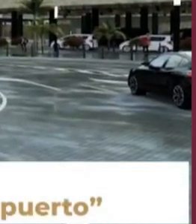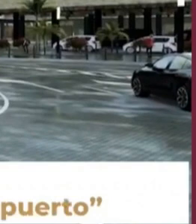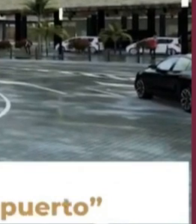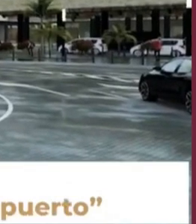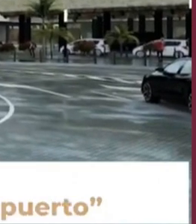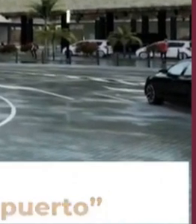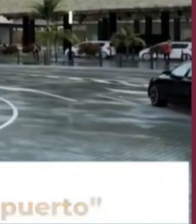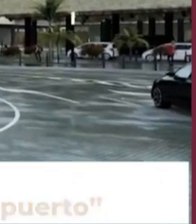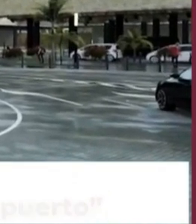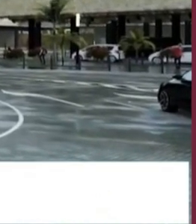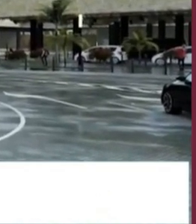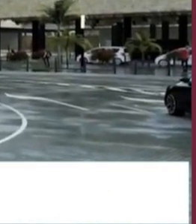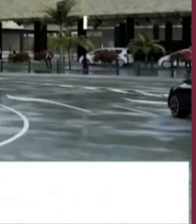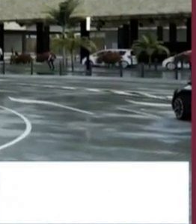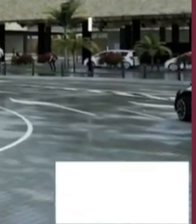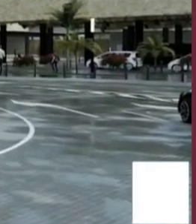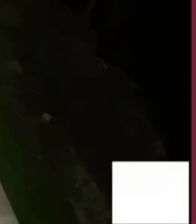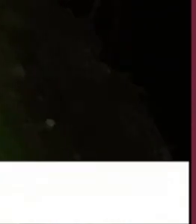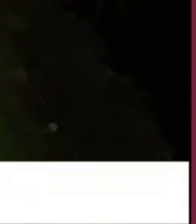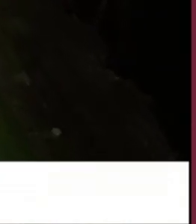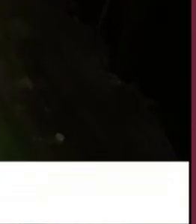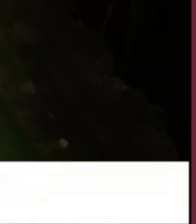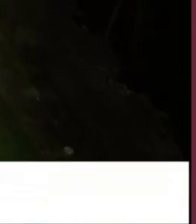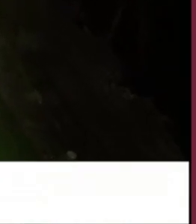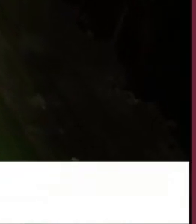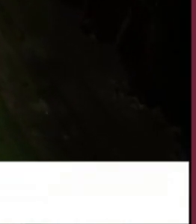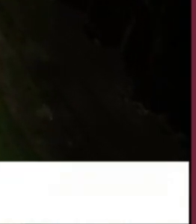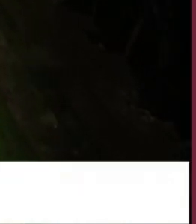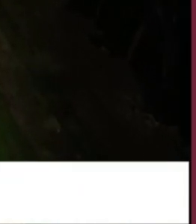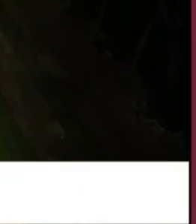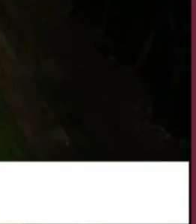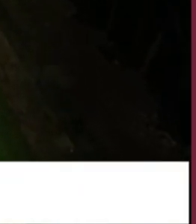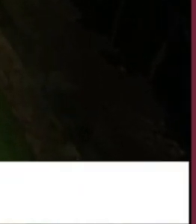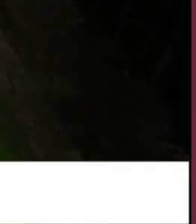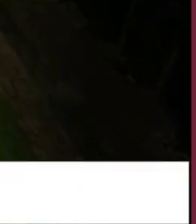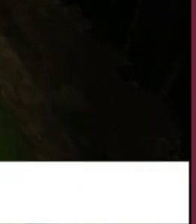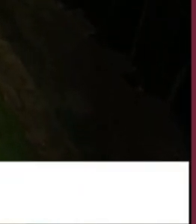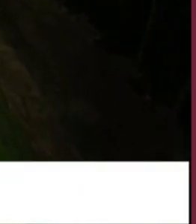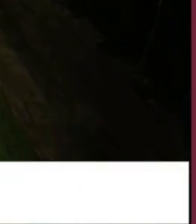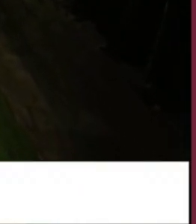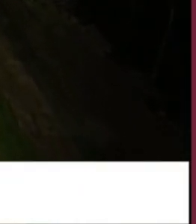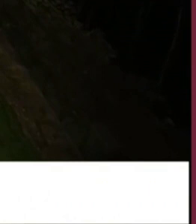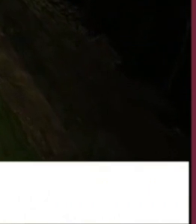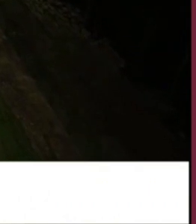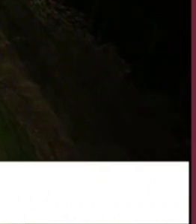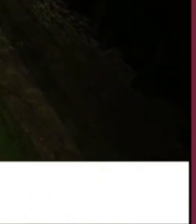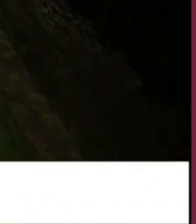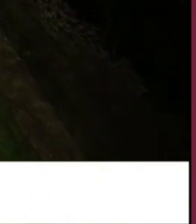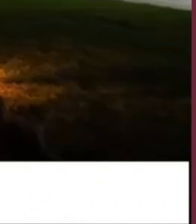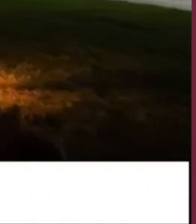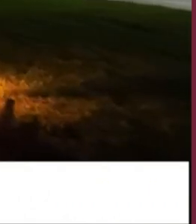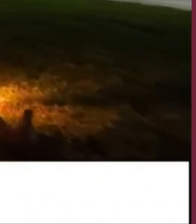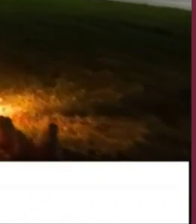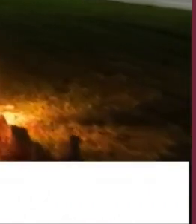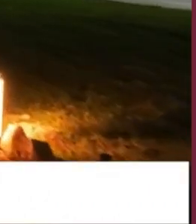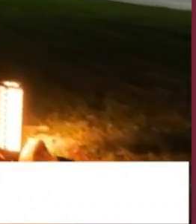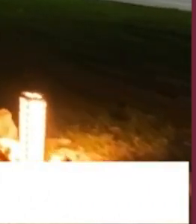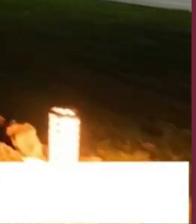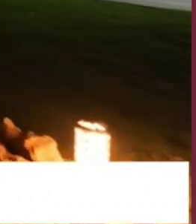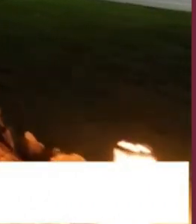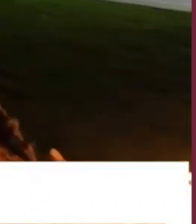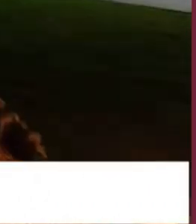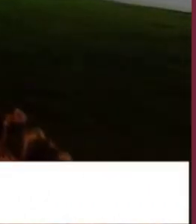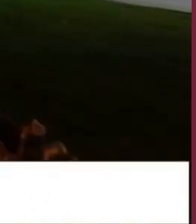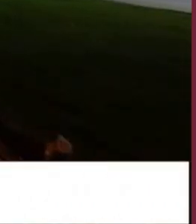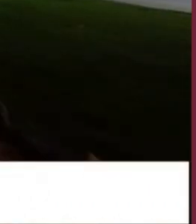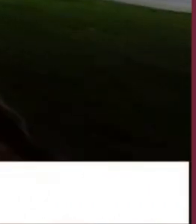de pasajeros del aeropuerto a través de las vialidades con un servicio de transporte de ida y vuelta y un camino de SASCAP como sendero